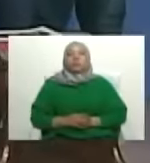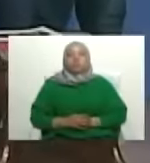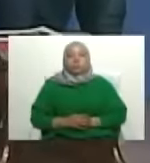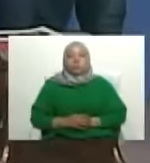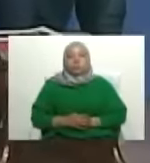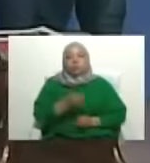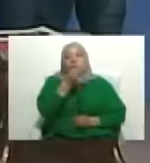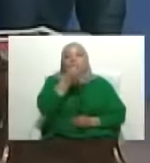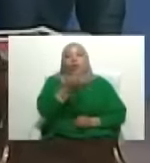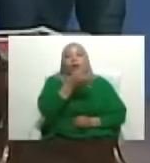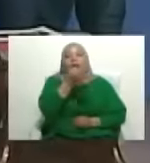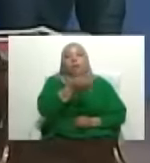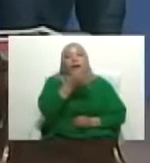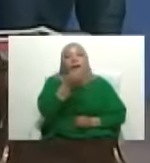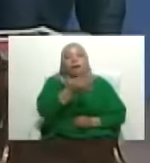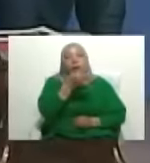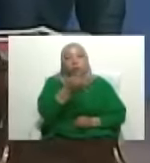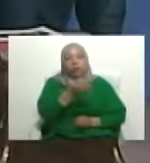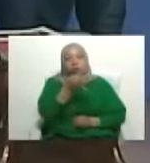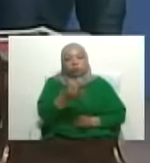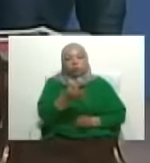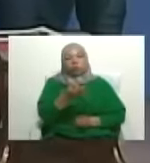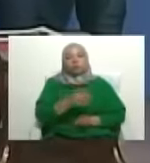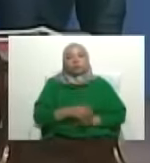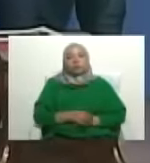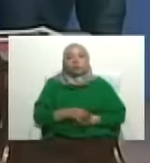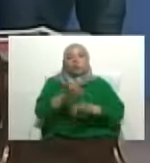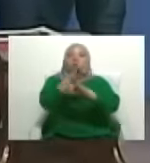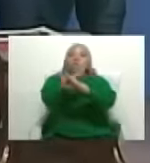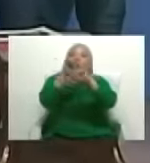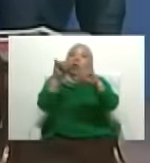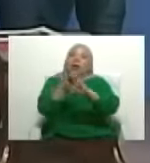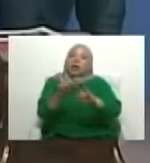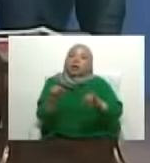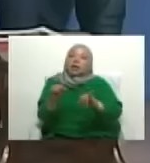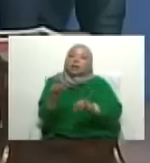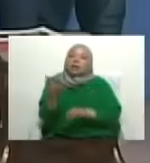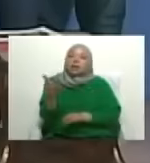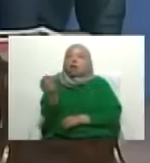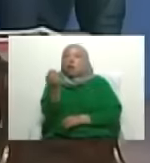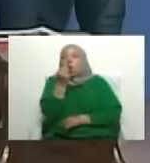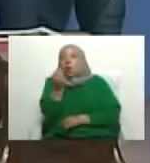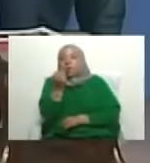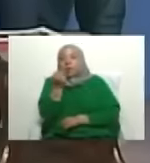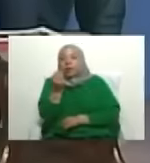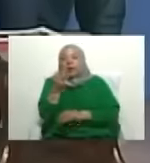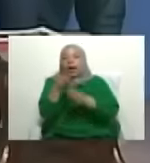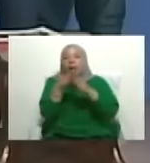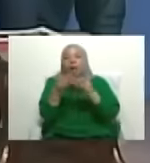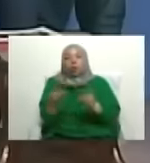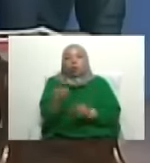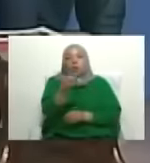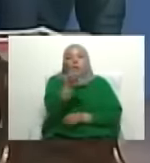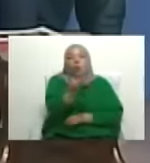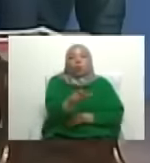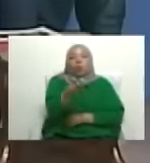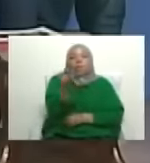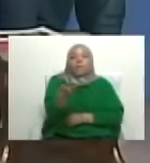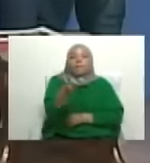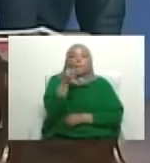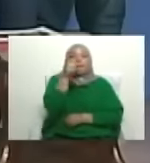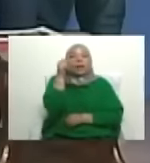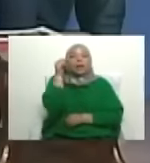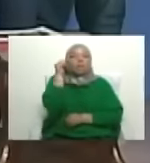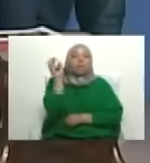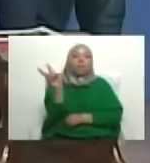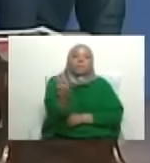Muy buenas tardes y un feliz almuerzo para todas las venezolanas y los venezolanos de bien.